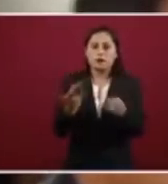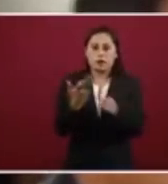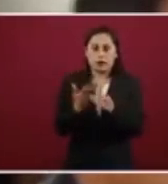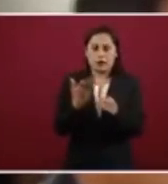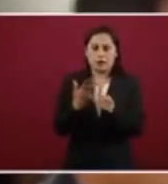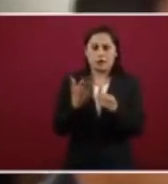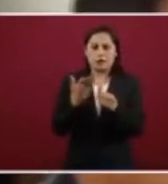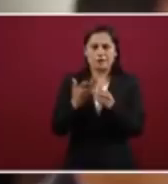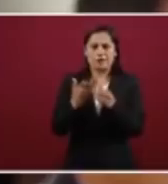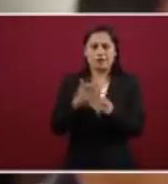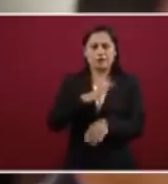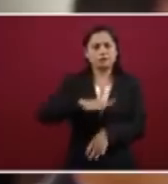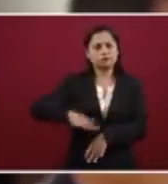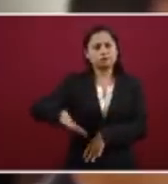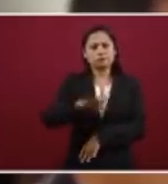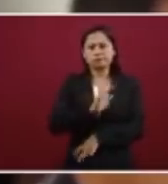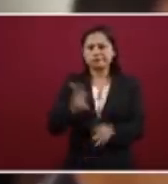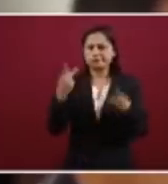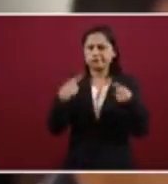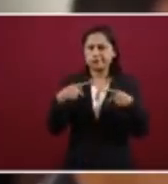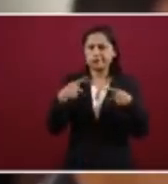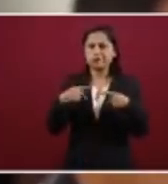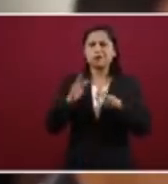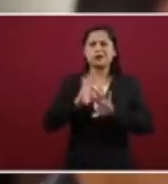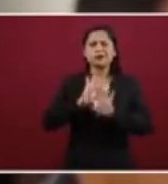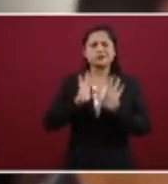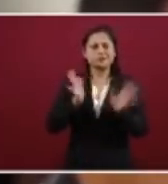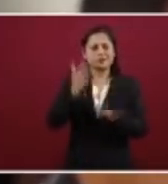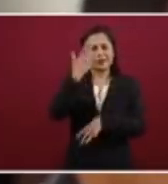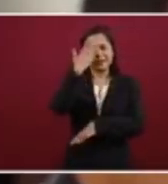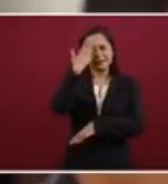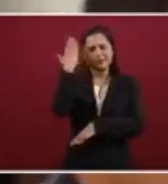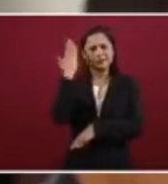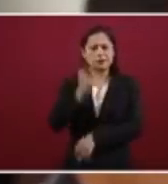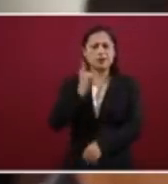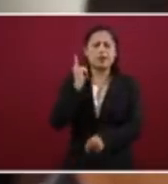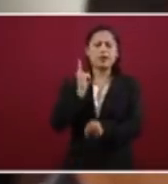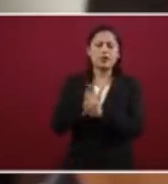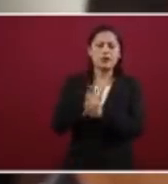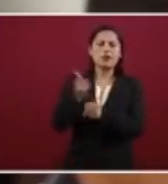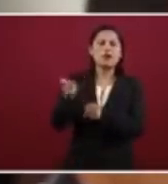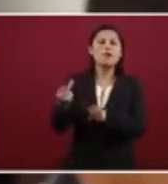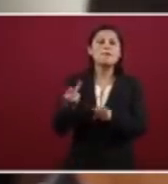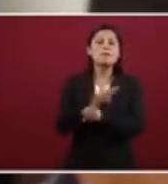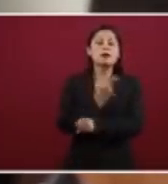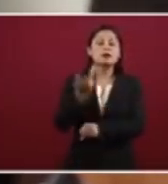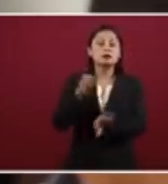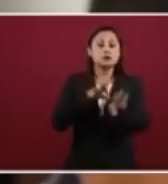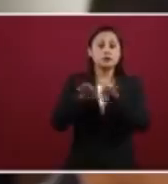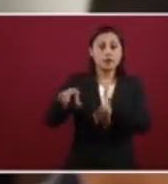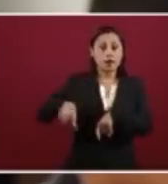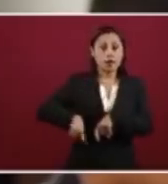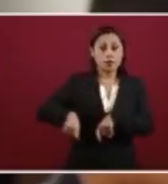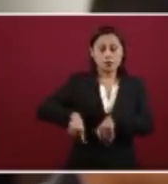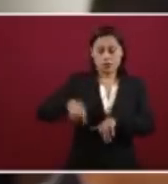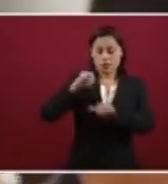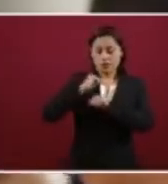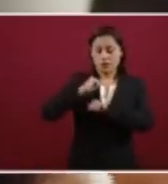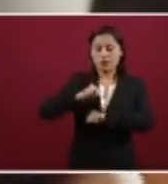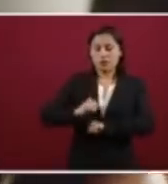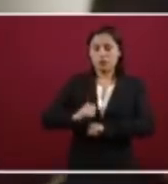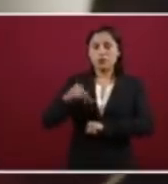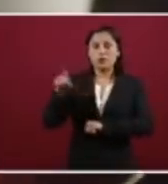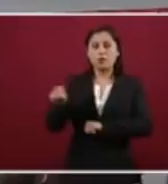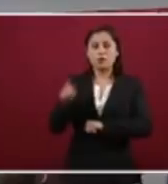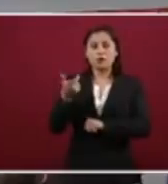vacunados para que los funcionarios no se dejen sobornar y no dejen de violar la norma y